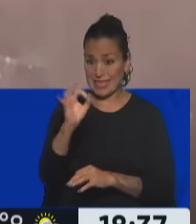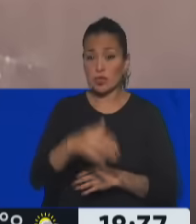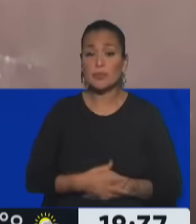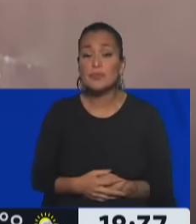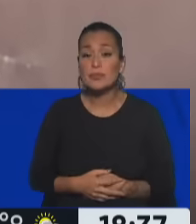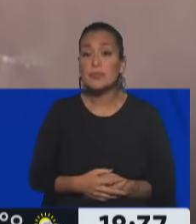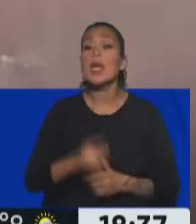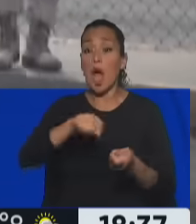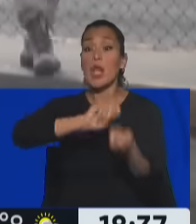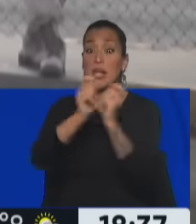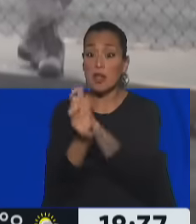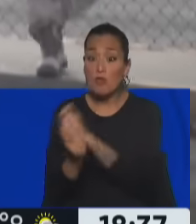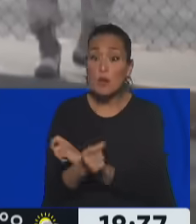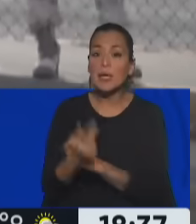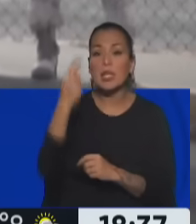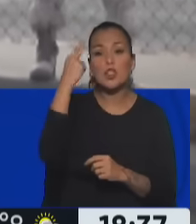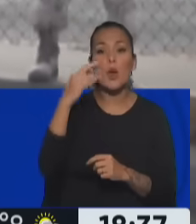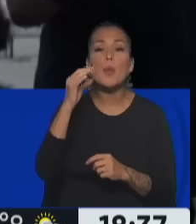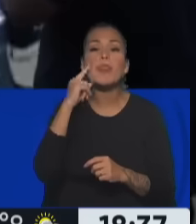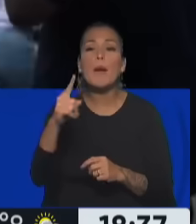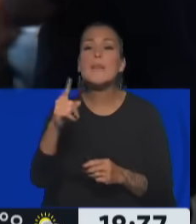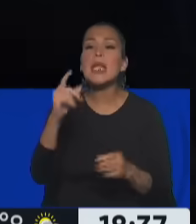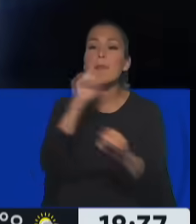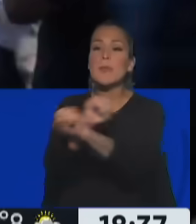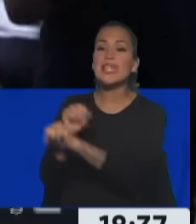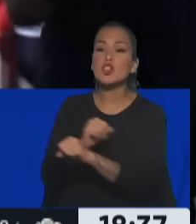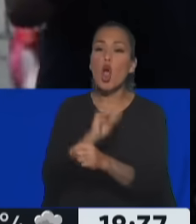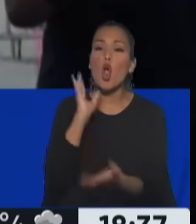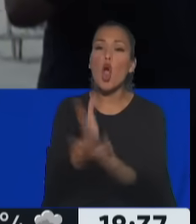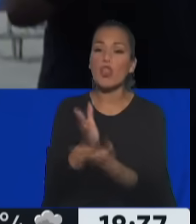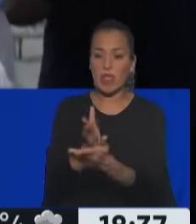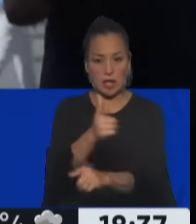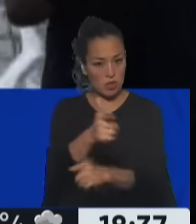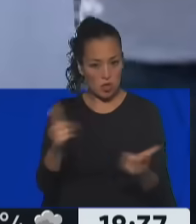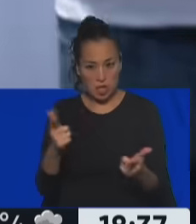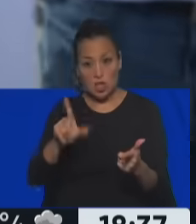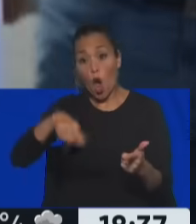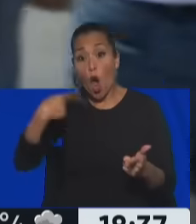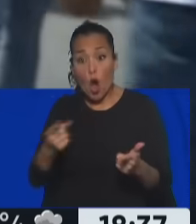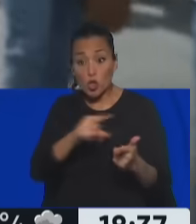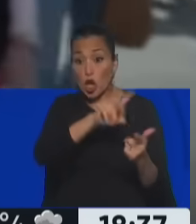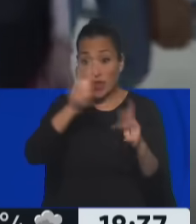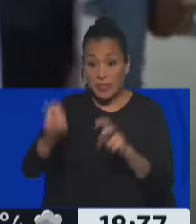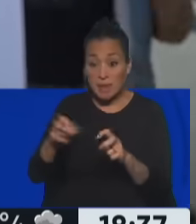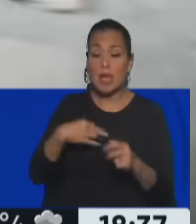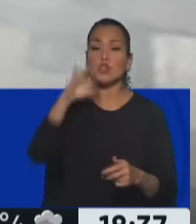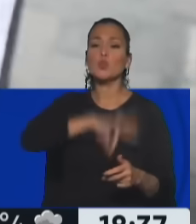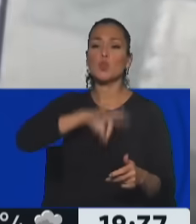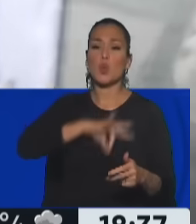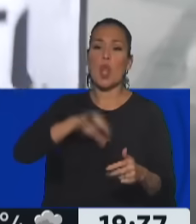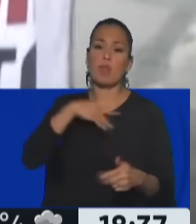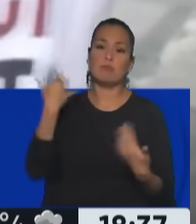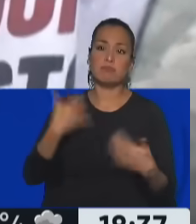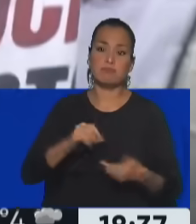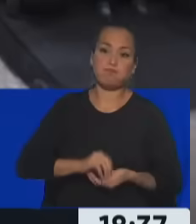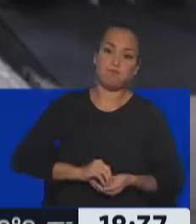es que hay 90.000 presos sin condena. Otro son los sueldos de los ministros de la Suprema Corte, que perciben salarios e ingresos